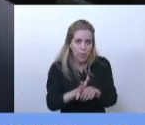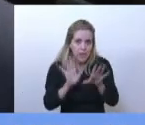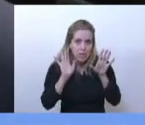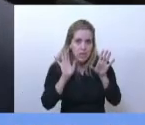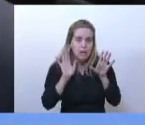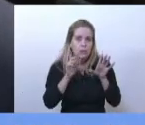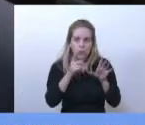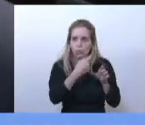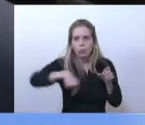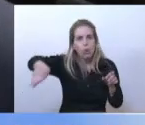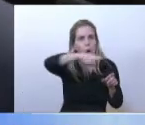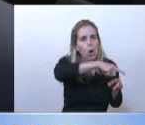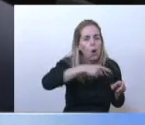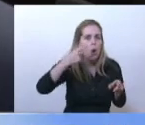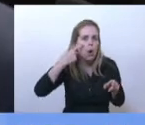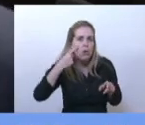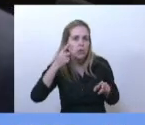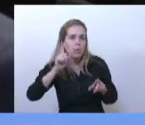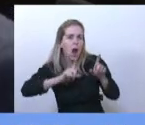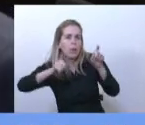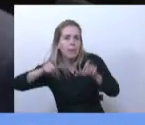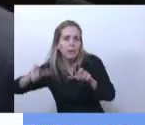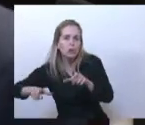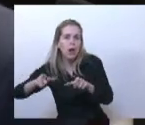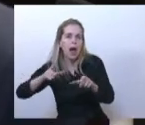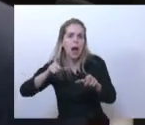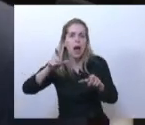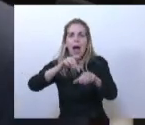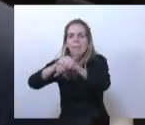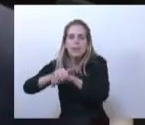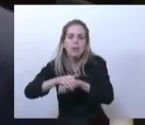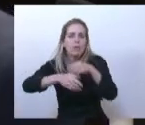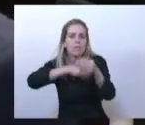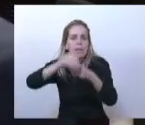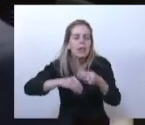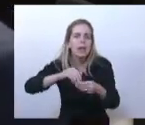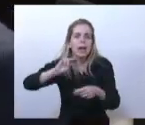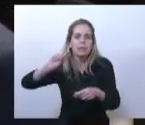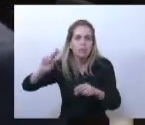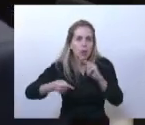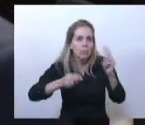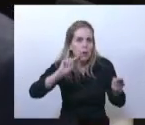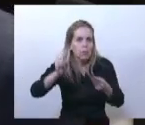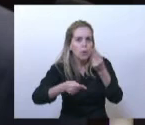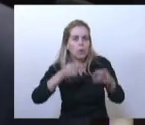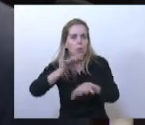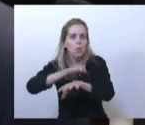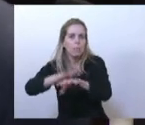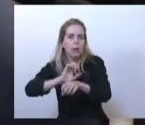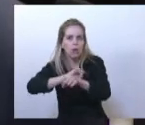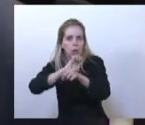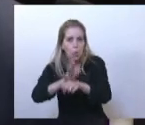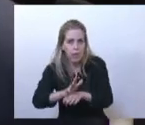a un ser querido que ha perdido la vida todos tenemos un ser querido que ha perdido la vida